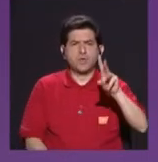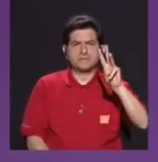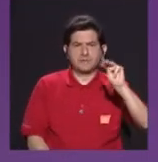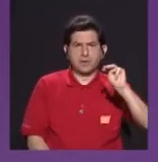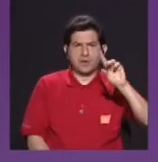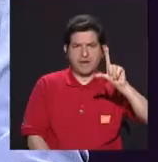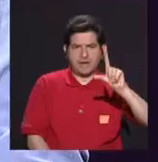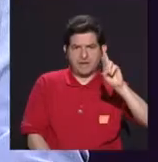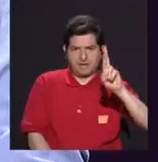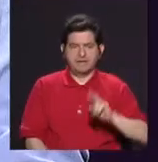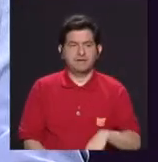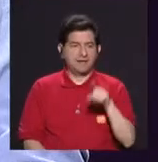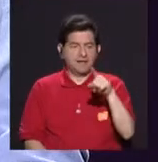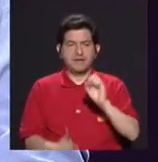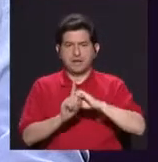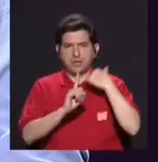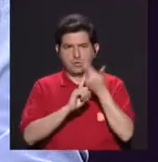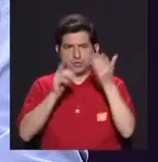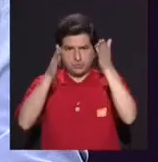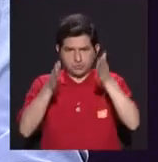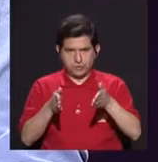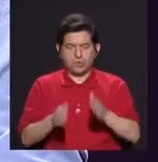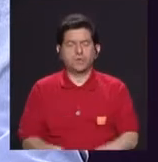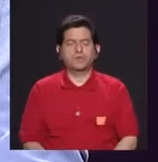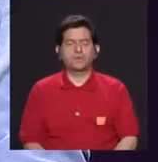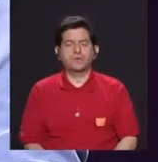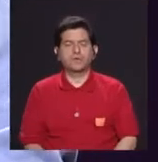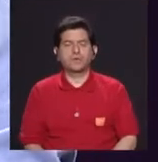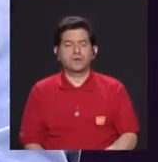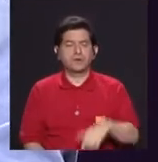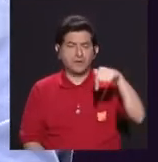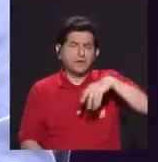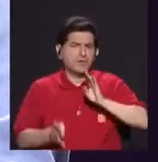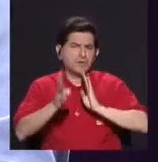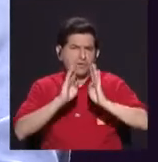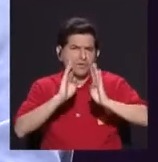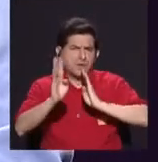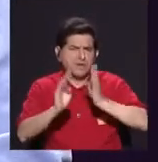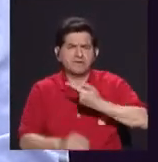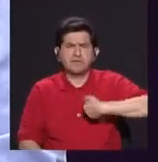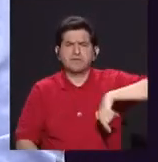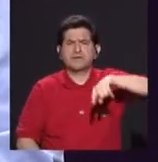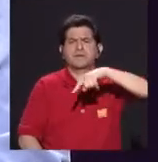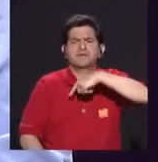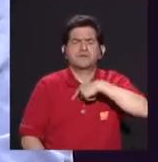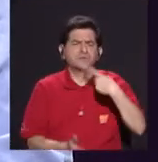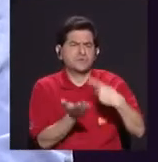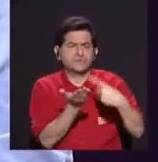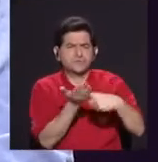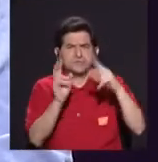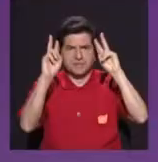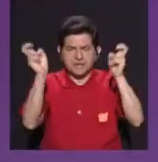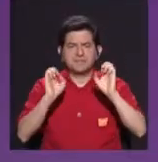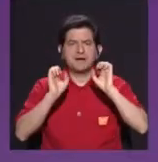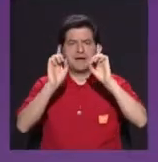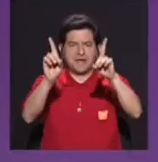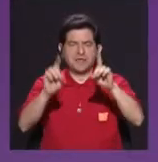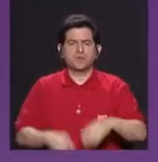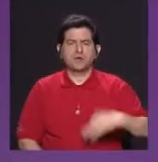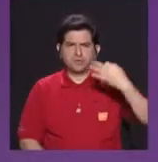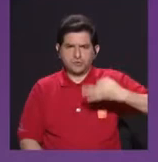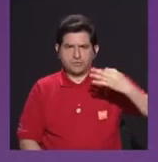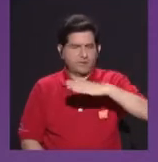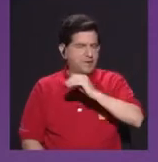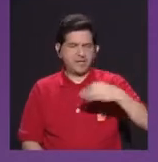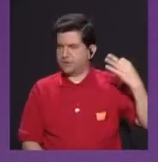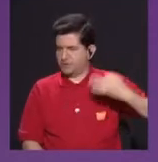lara rodríguez quien es sociólogo y en esta conversación vamos a debatir el tema de la educación formal